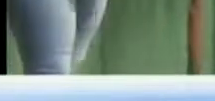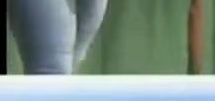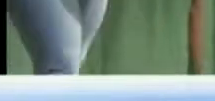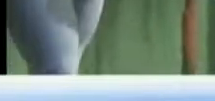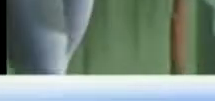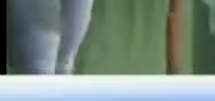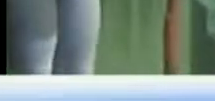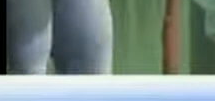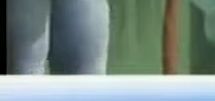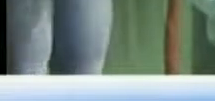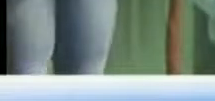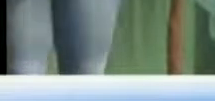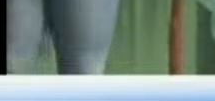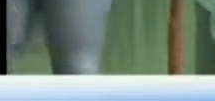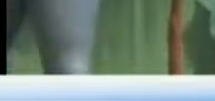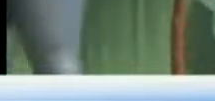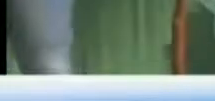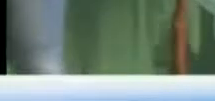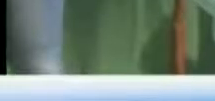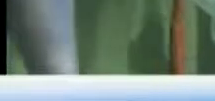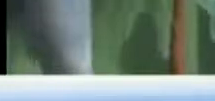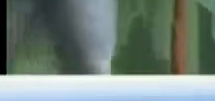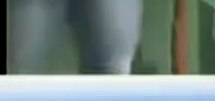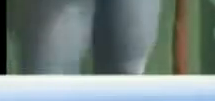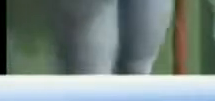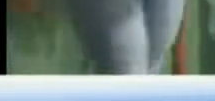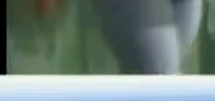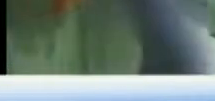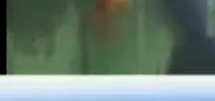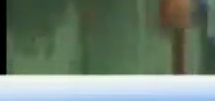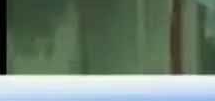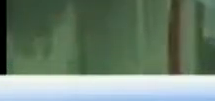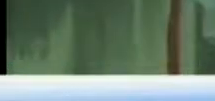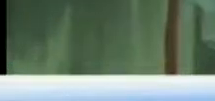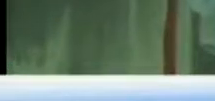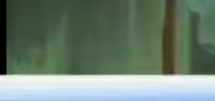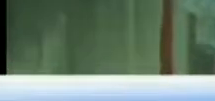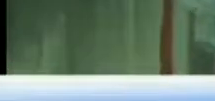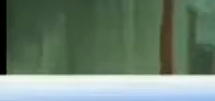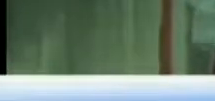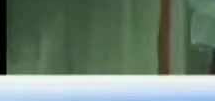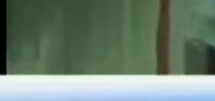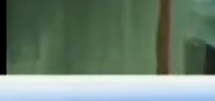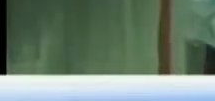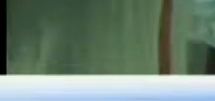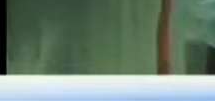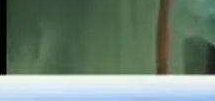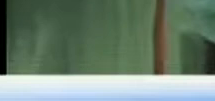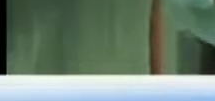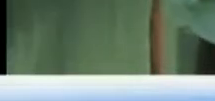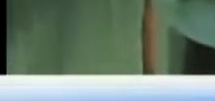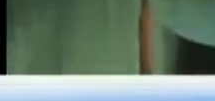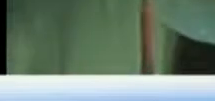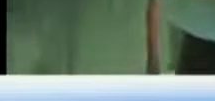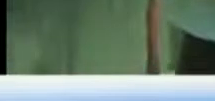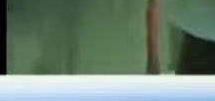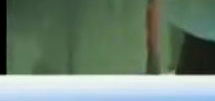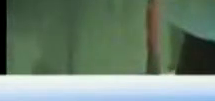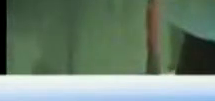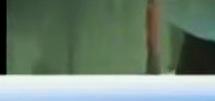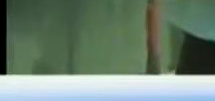un homenaje a este triunfo, se lo queremos dedicar a la señora Gladys Franco, que tiene un mes que ha fallecido, una de las integrantes de este grupo. Un aplauso para la señora